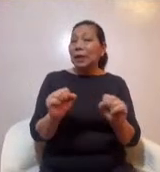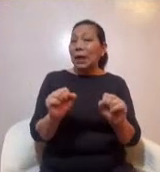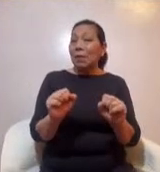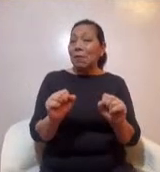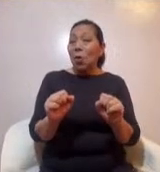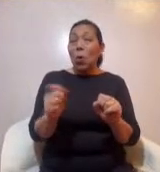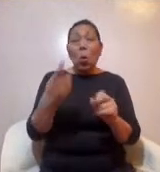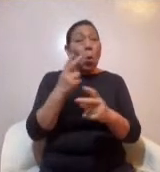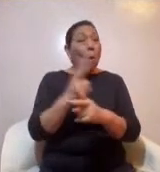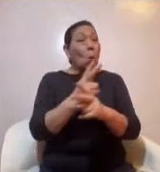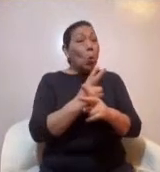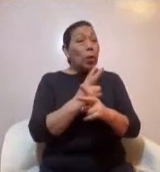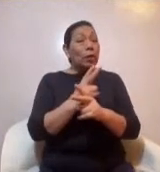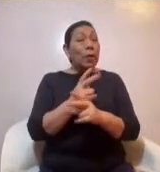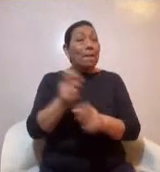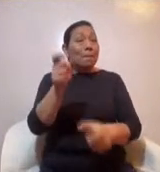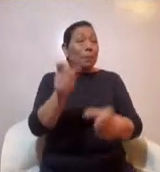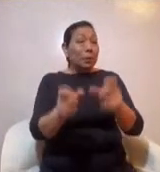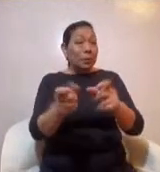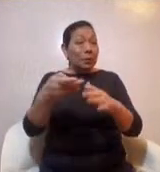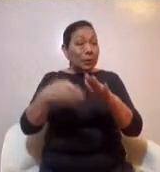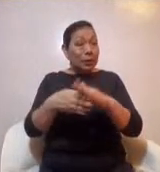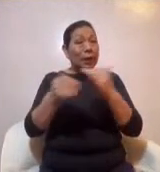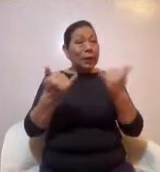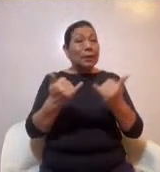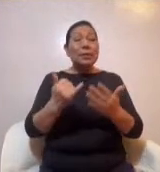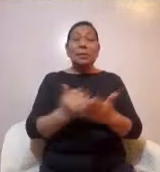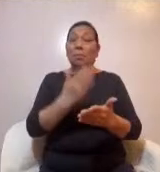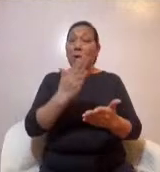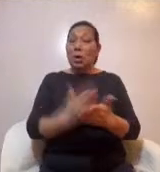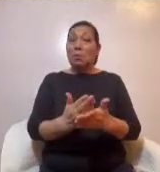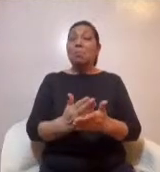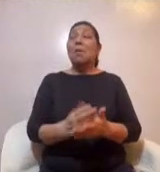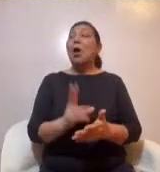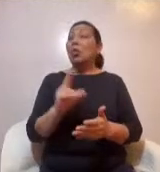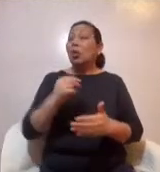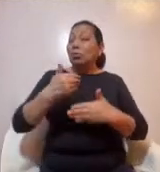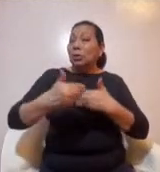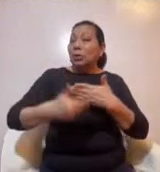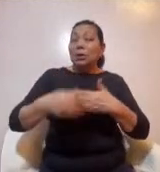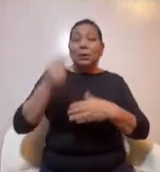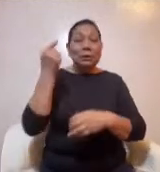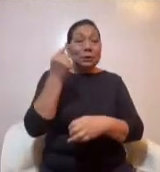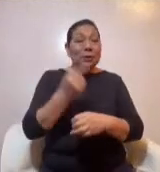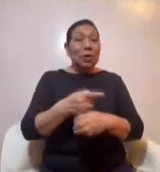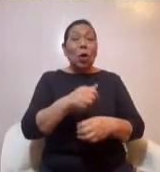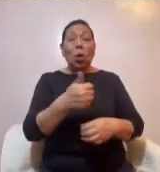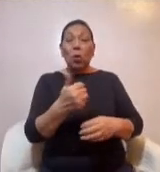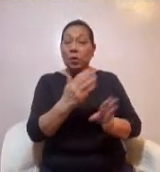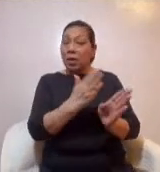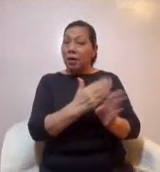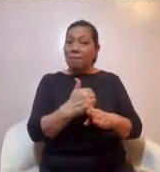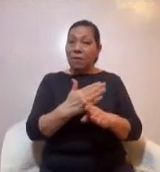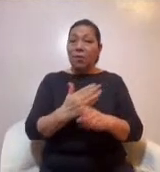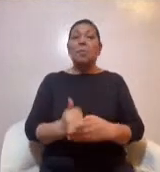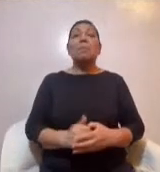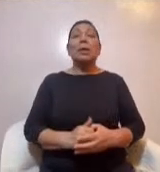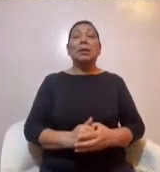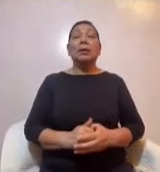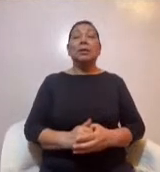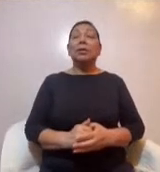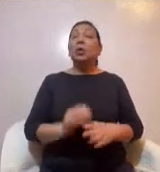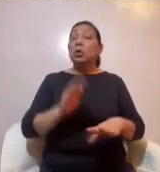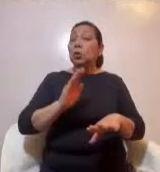deja salvo las competencias de las autoridades migrativas involucradas en este caso. Y declaró improcedente la demanda en los demás extremos,